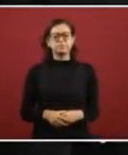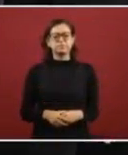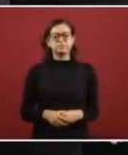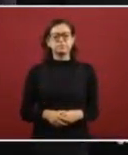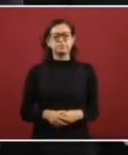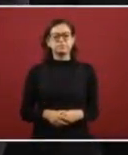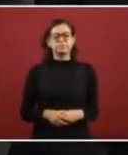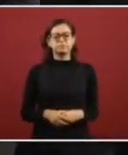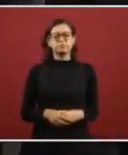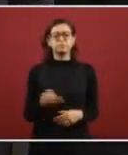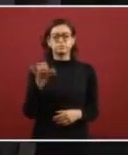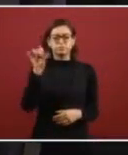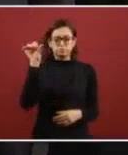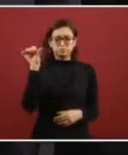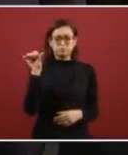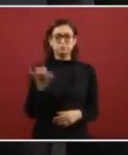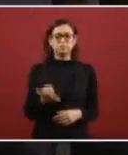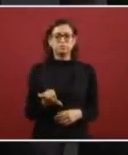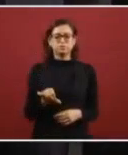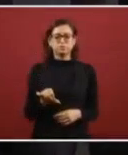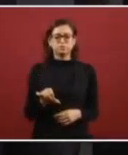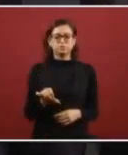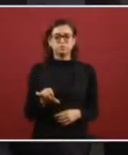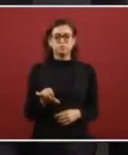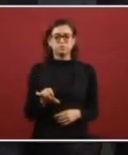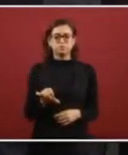este día